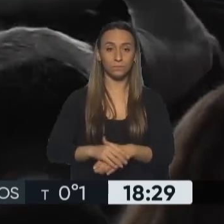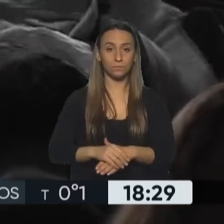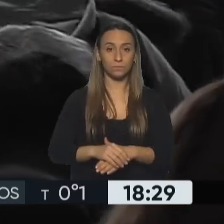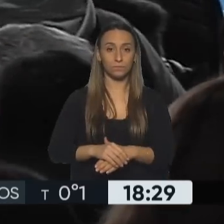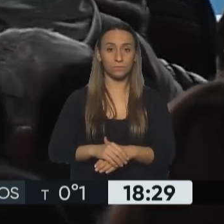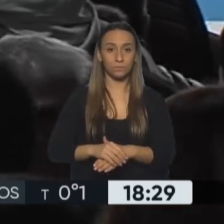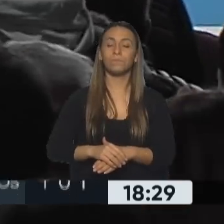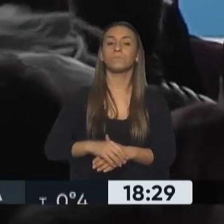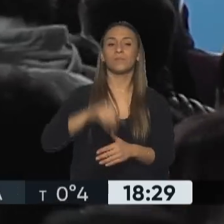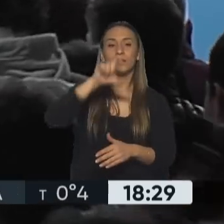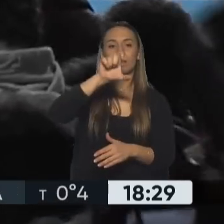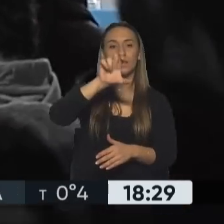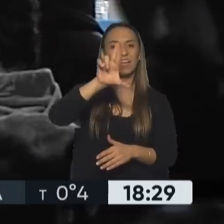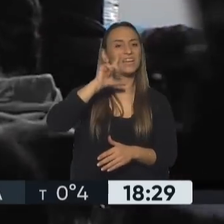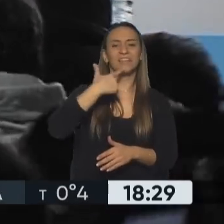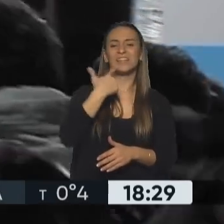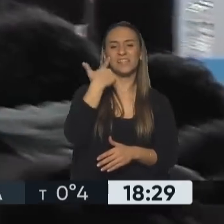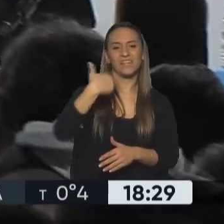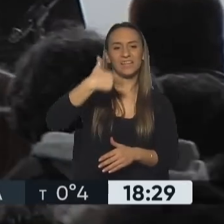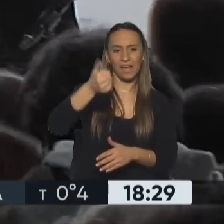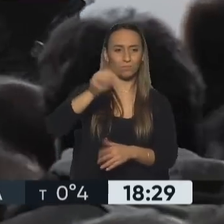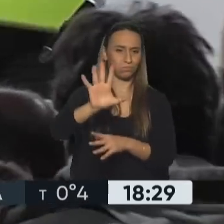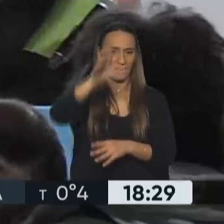doctora Cristina Fernández de Kirchner.